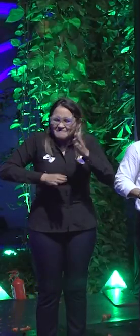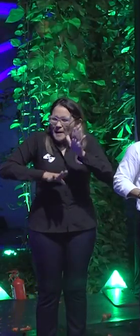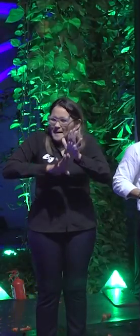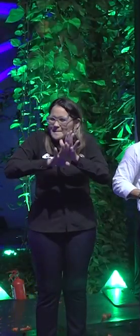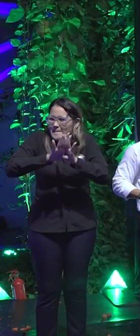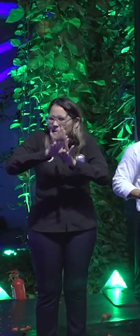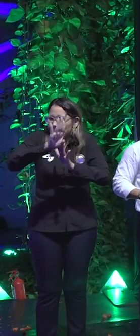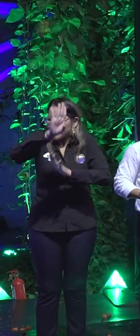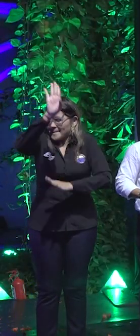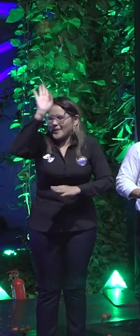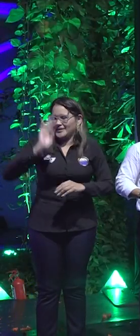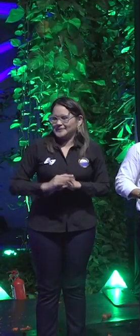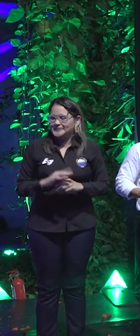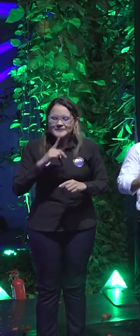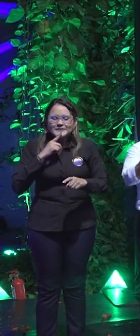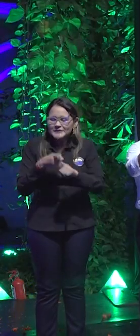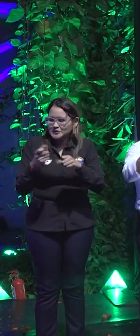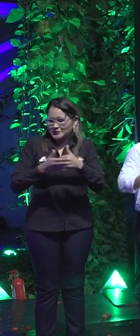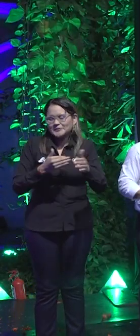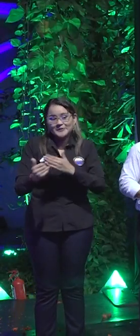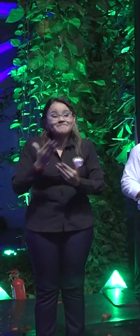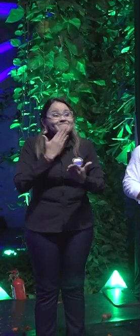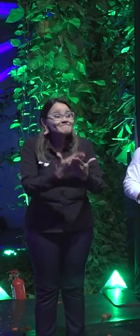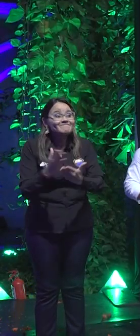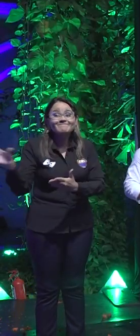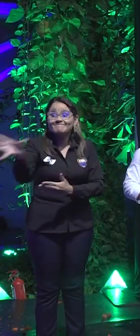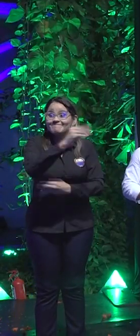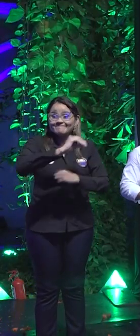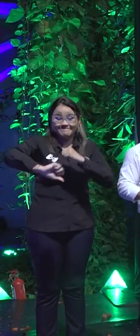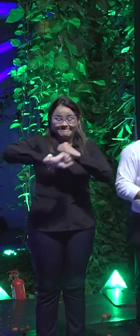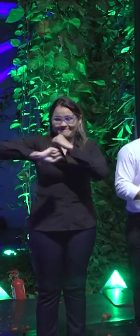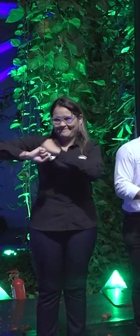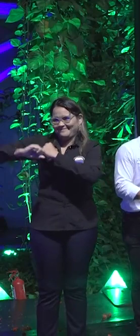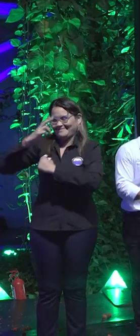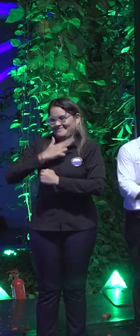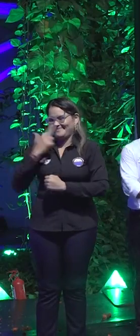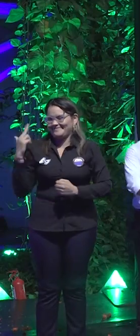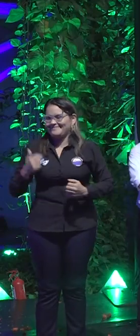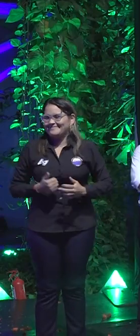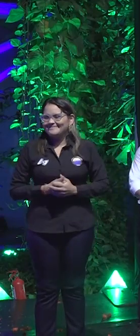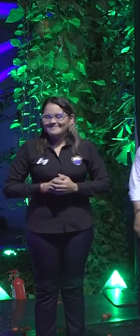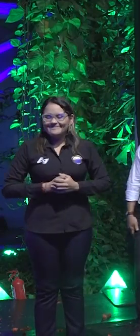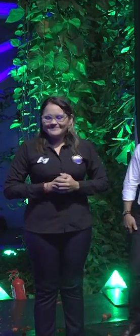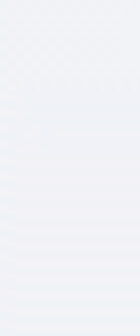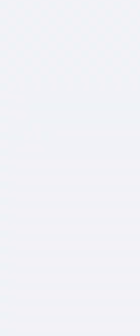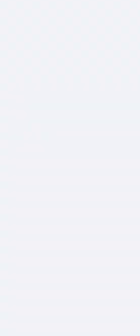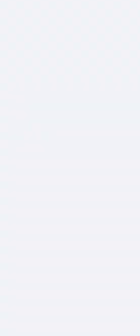nos sobreponemos a las adversidades. Muchas gracias por su apoyo y por su compromiso con nosotros.